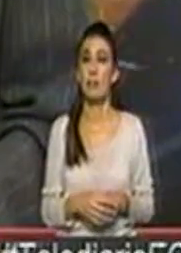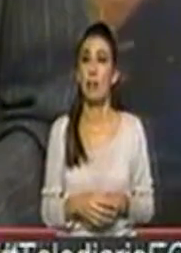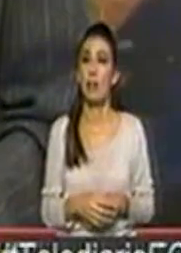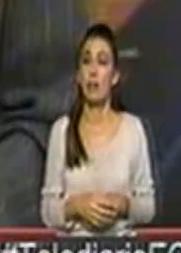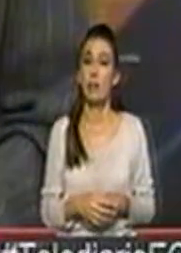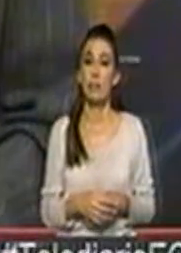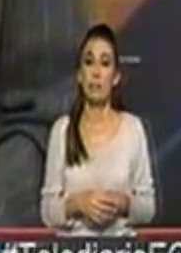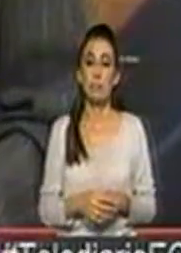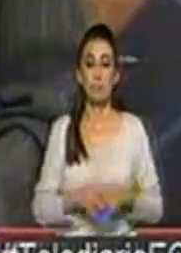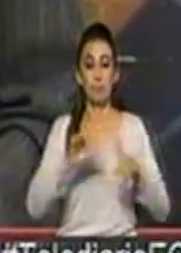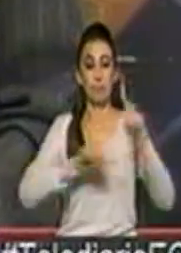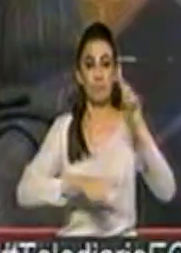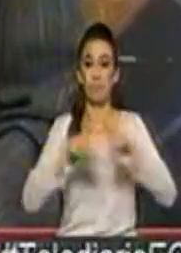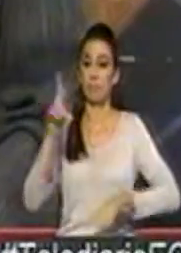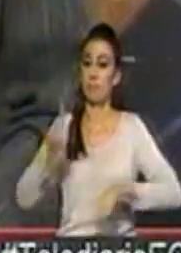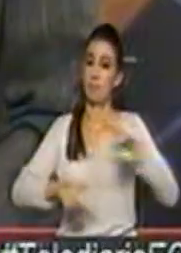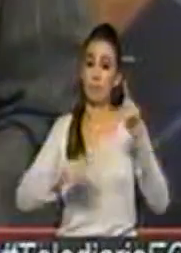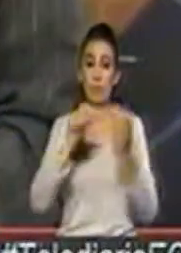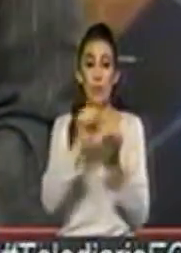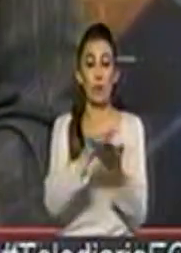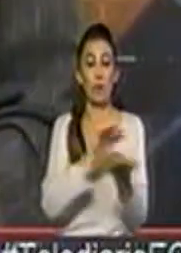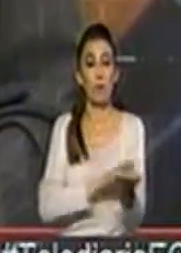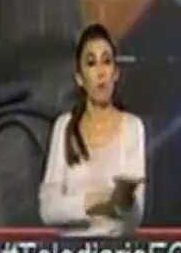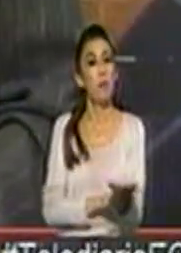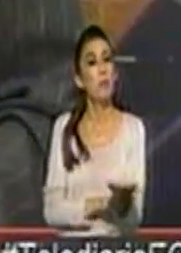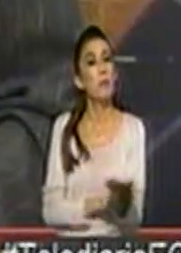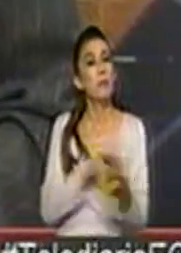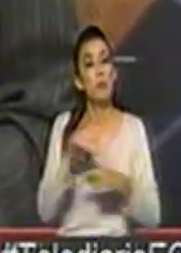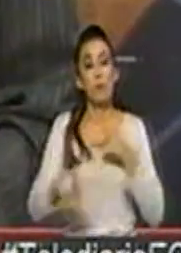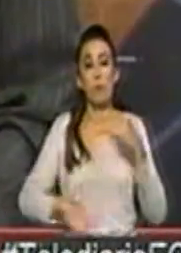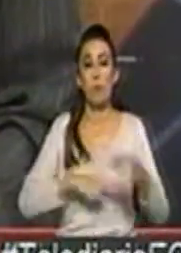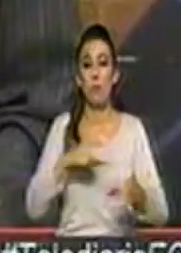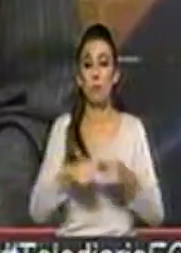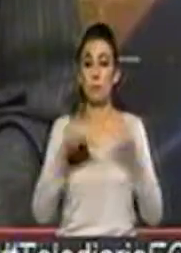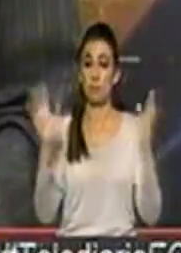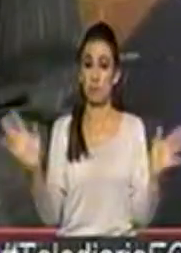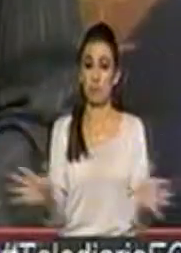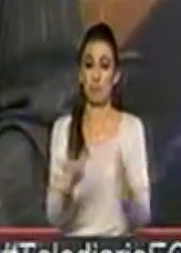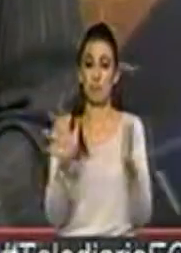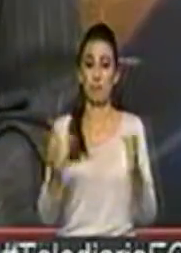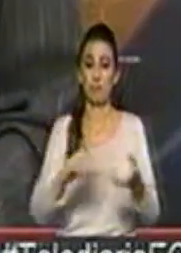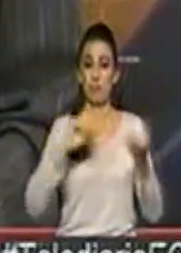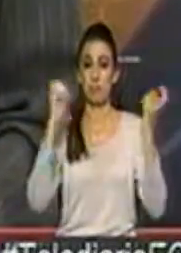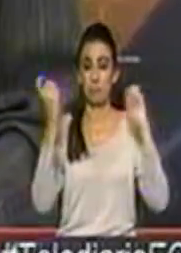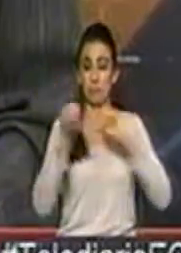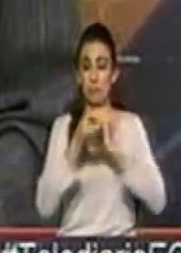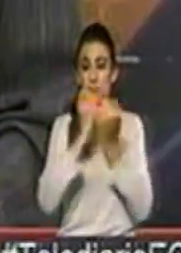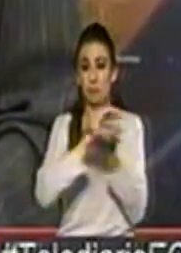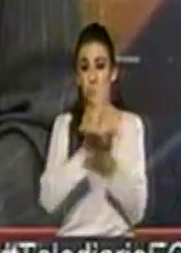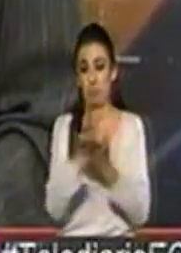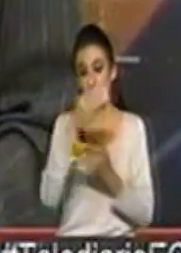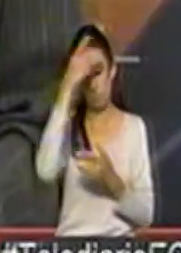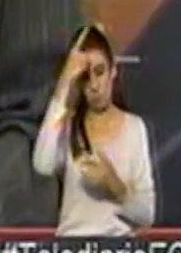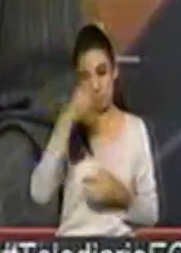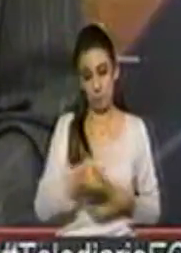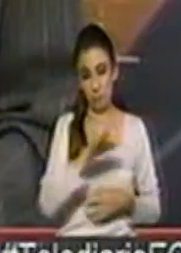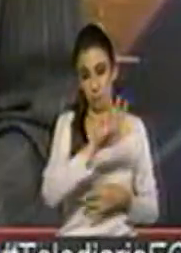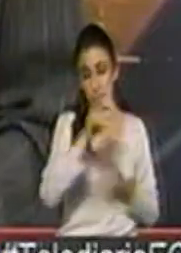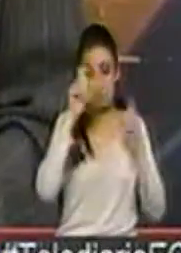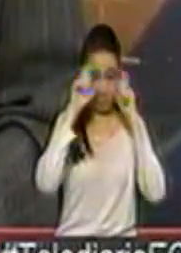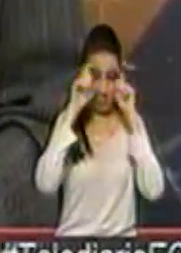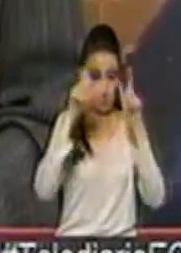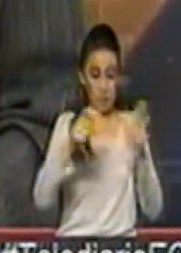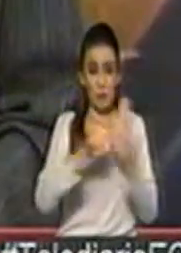Surgen diversos criterios a la propuesta del Ejecutivo de impulsar mediante una reforma en la Asamblea la designación de jueces y